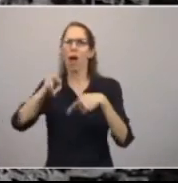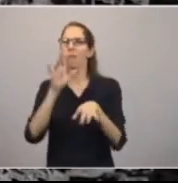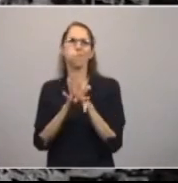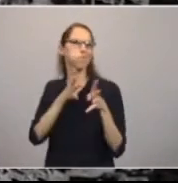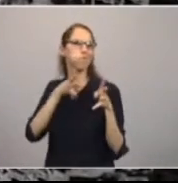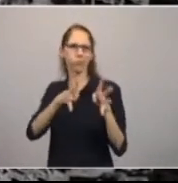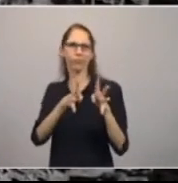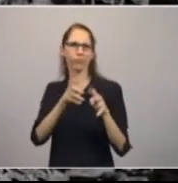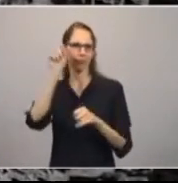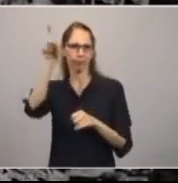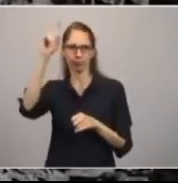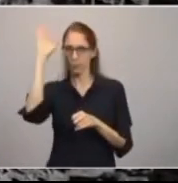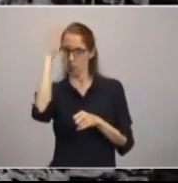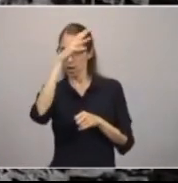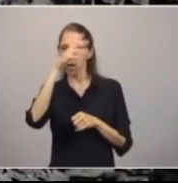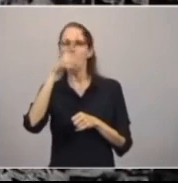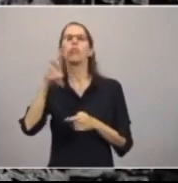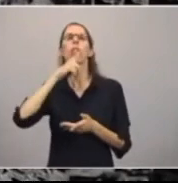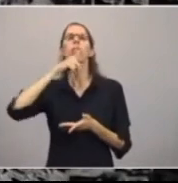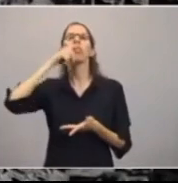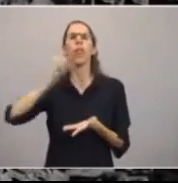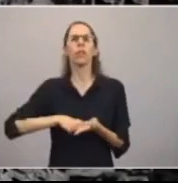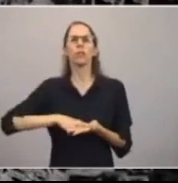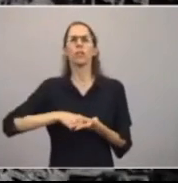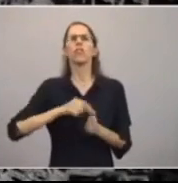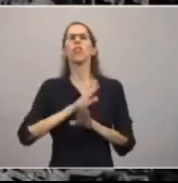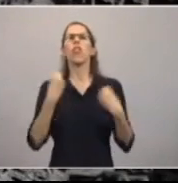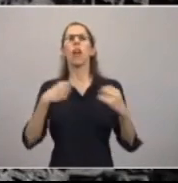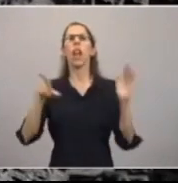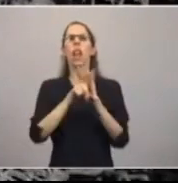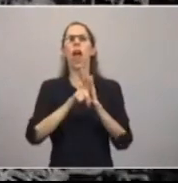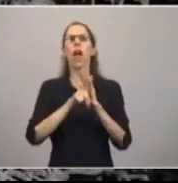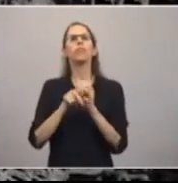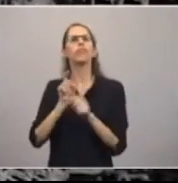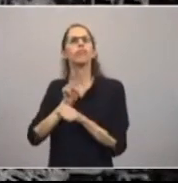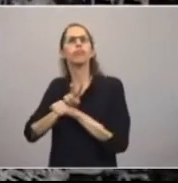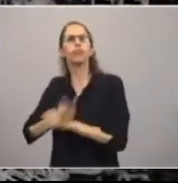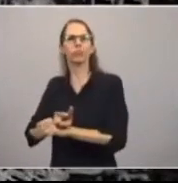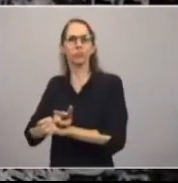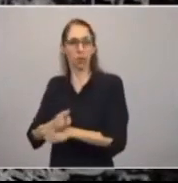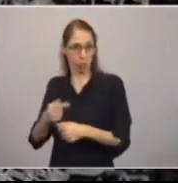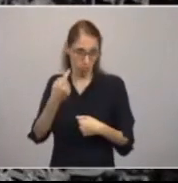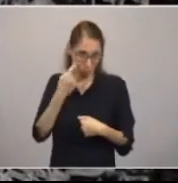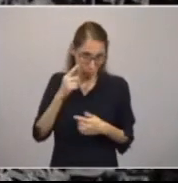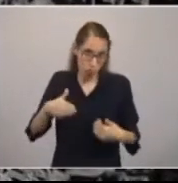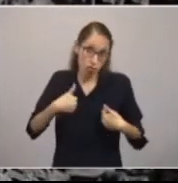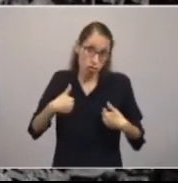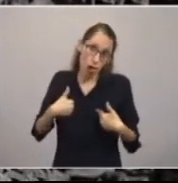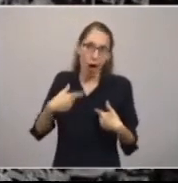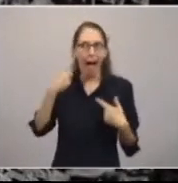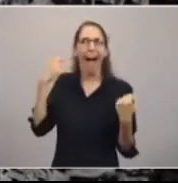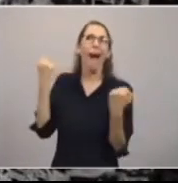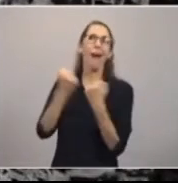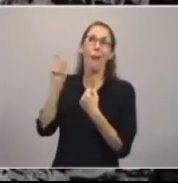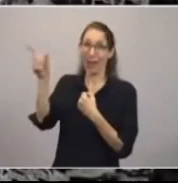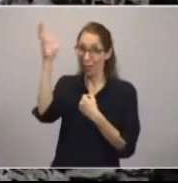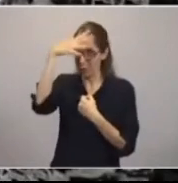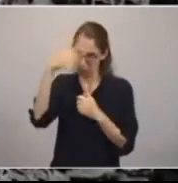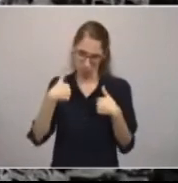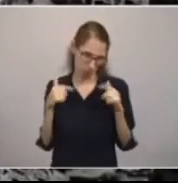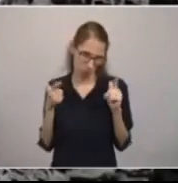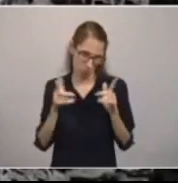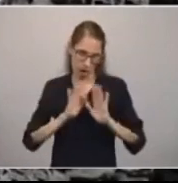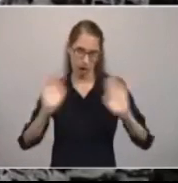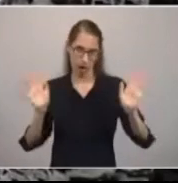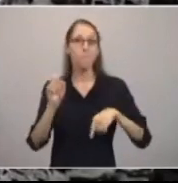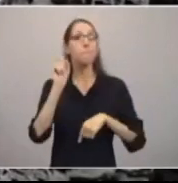políticas proteccionistas, las anunció durante toda su campaña. Miren que yo no soy afín a Trump en sus ideas. Pero